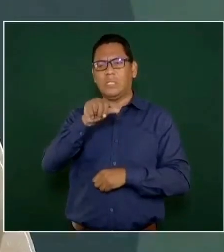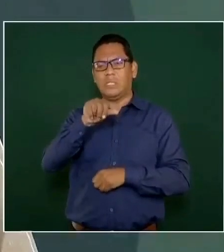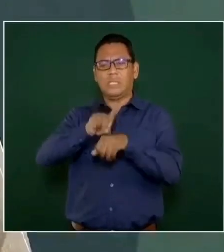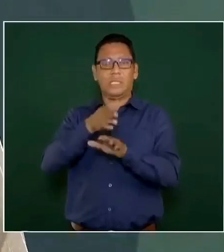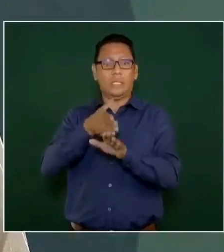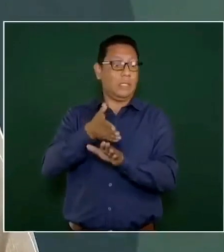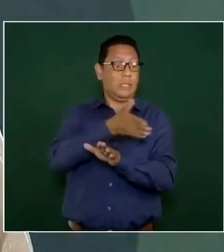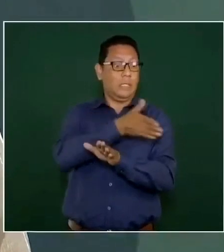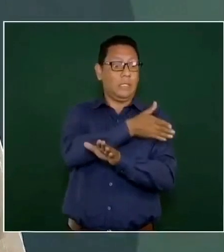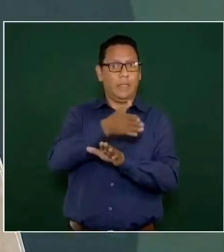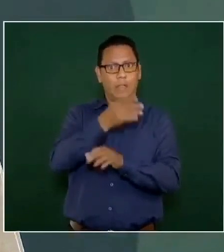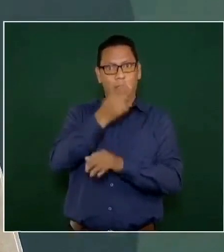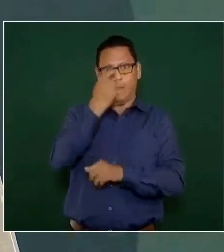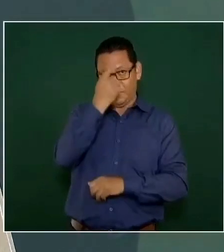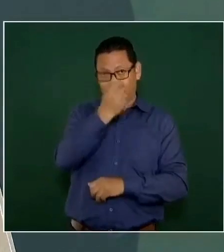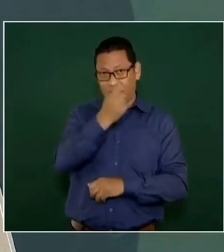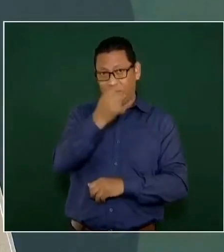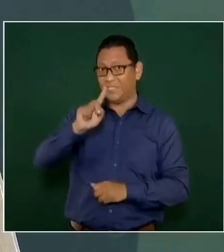han sido fáciles,